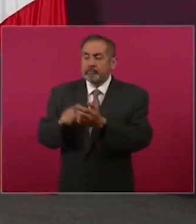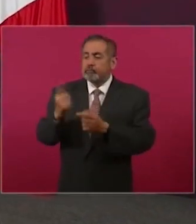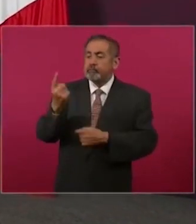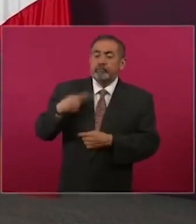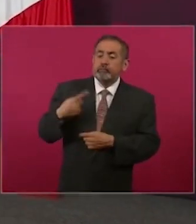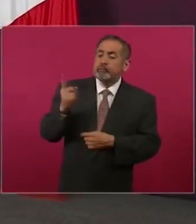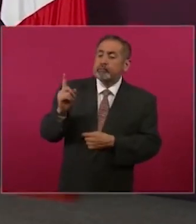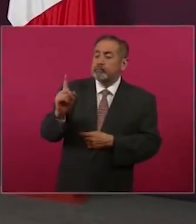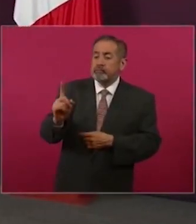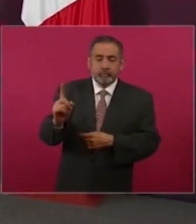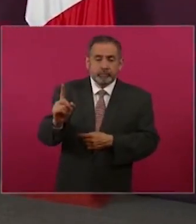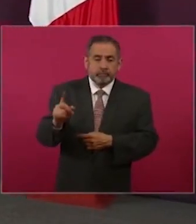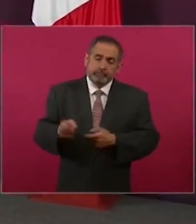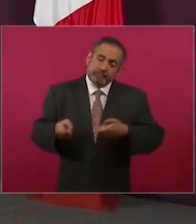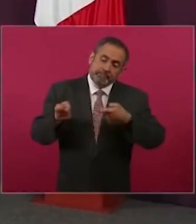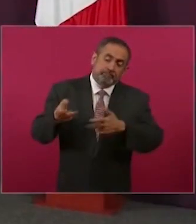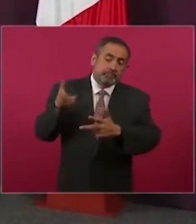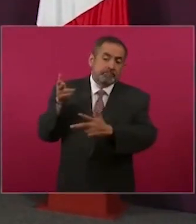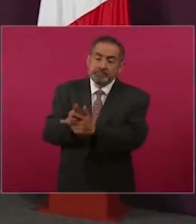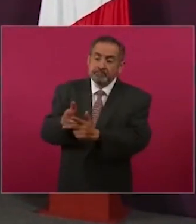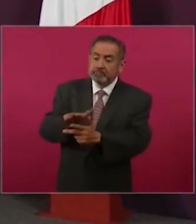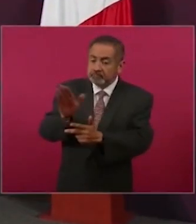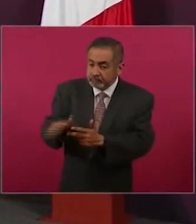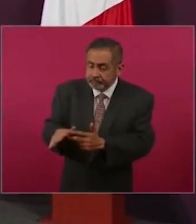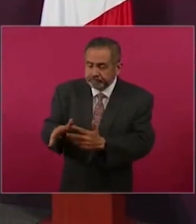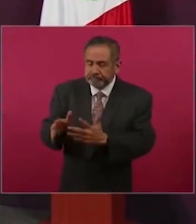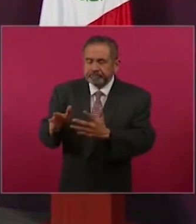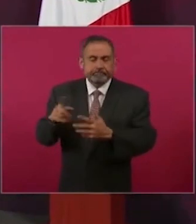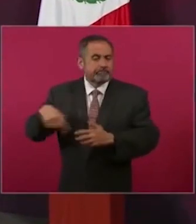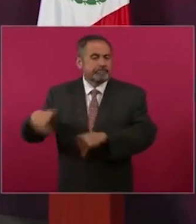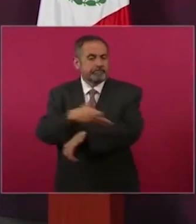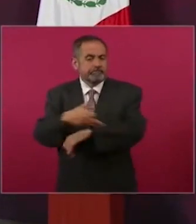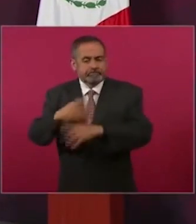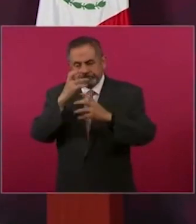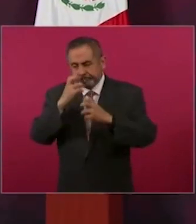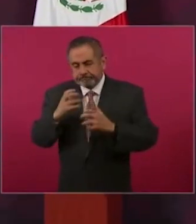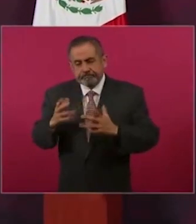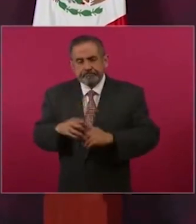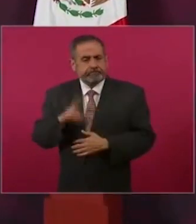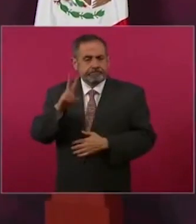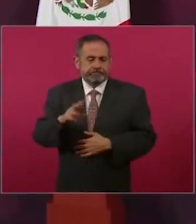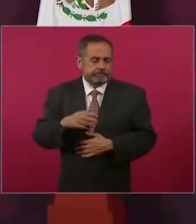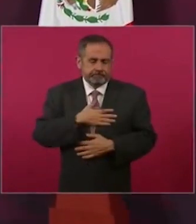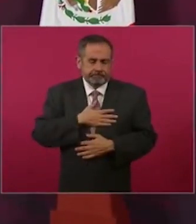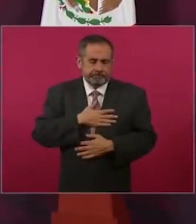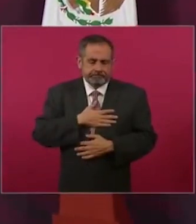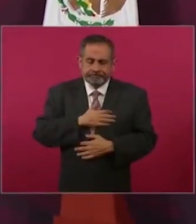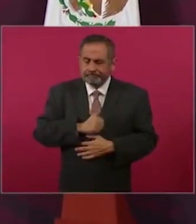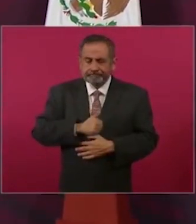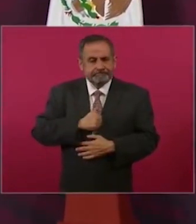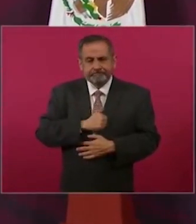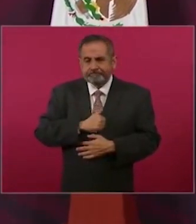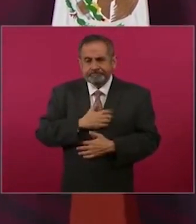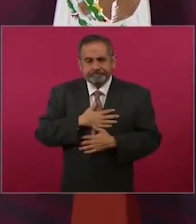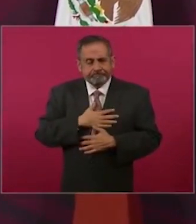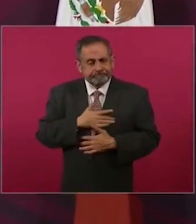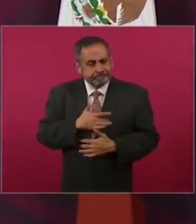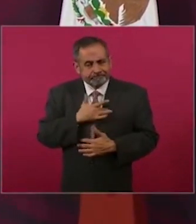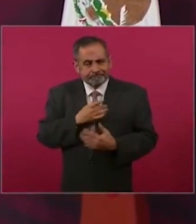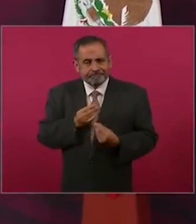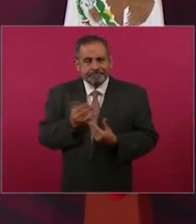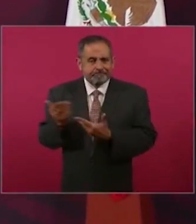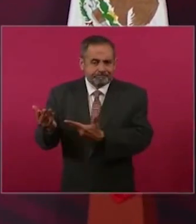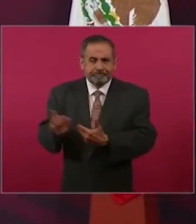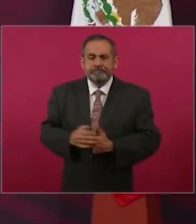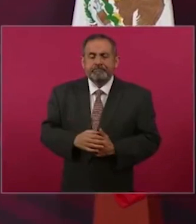democracia asusta y por lo tanto esa división va